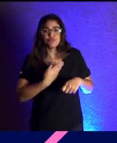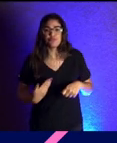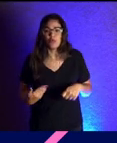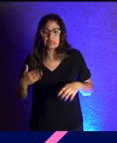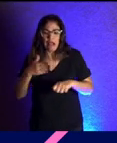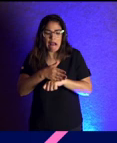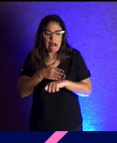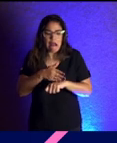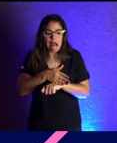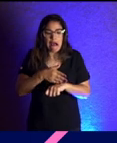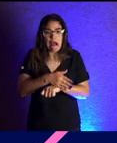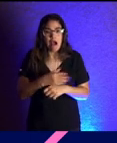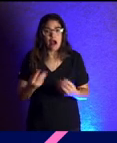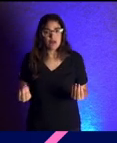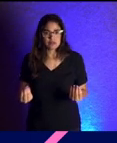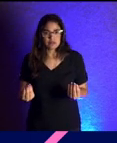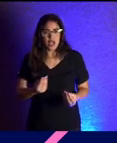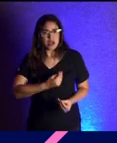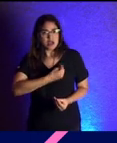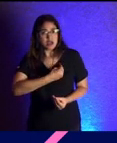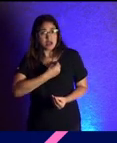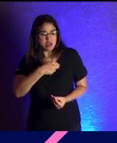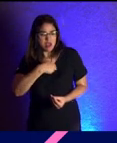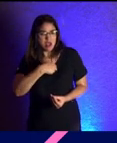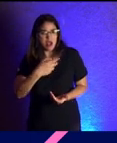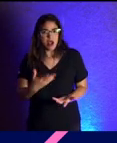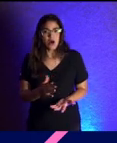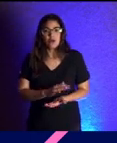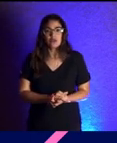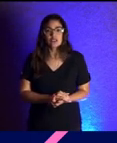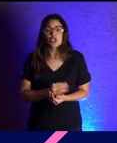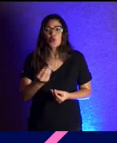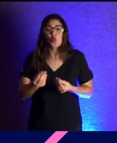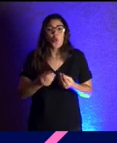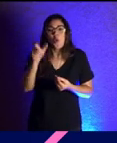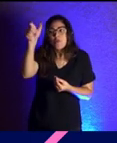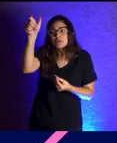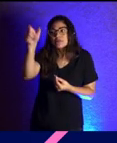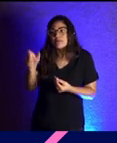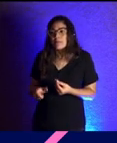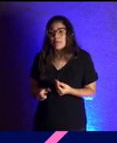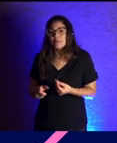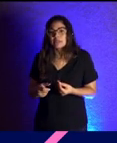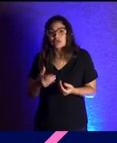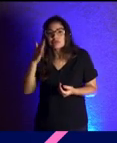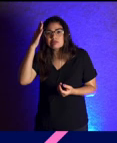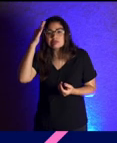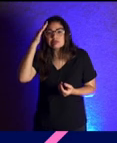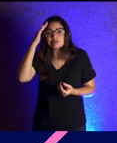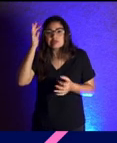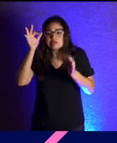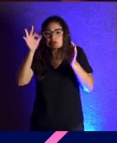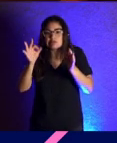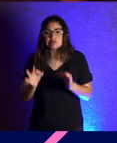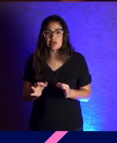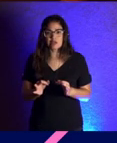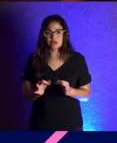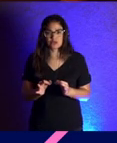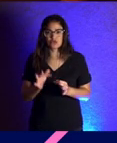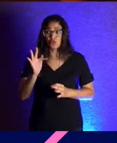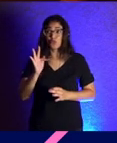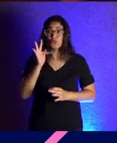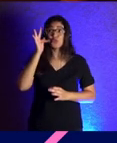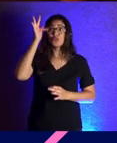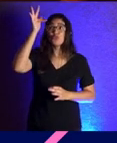Como en tiempo real, pues ya podemos llegar a este actor y podemos pensar en esa lucha que se tiene en el futuro, porque